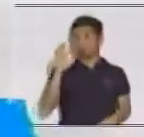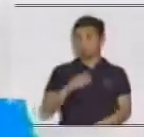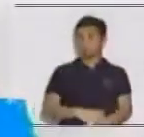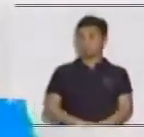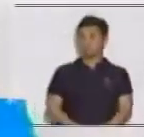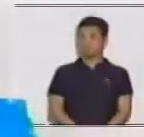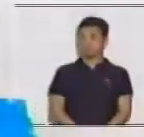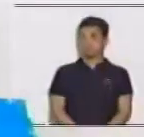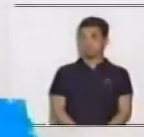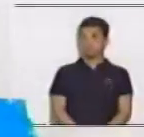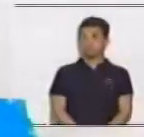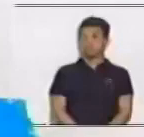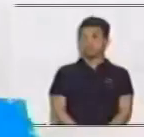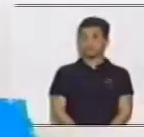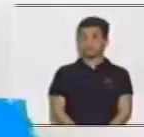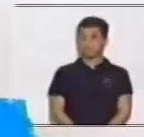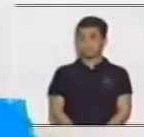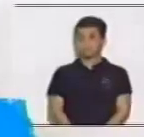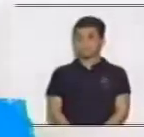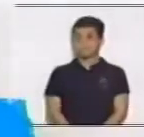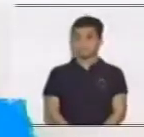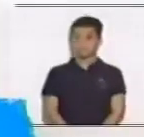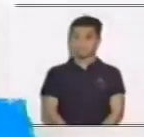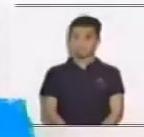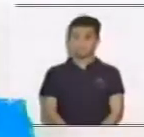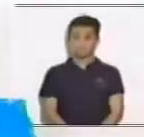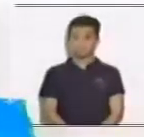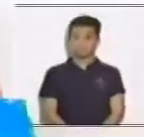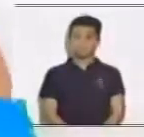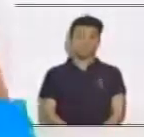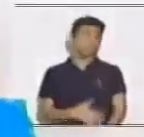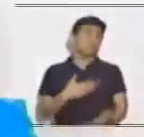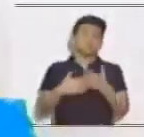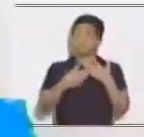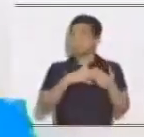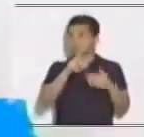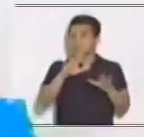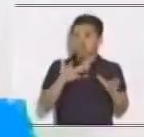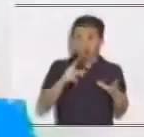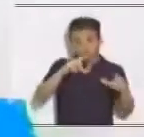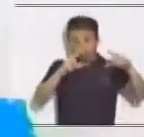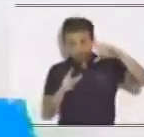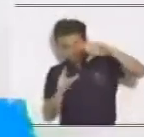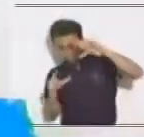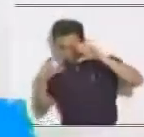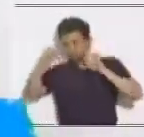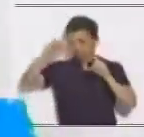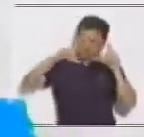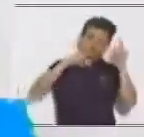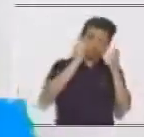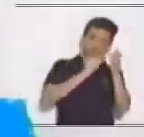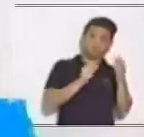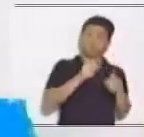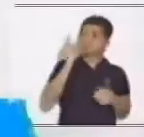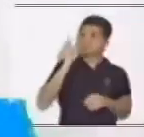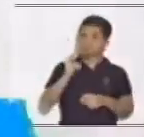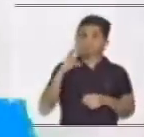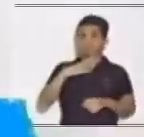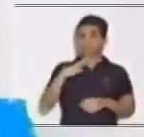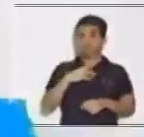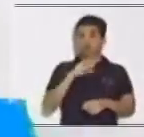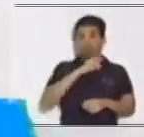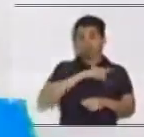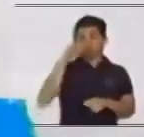opuesto es la hipotenusa. No importa cómo lo giren, cómo lo coloquen, siempre hay dos